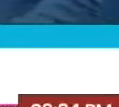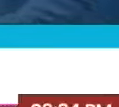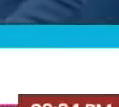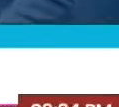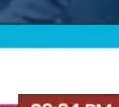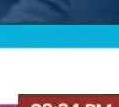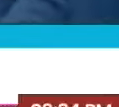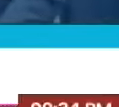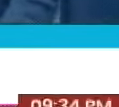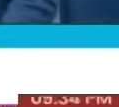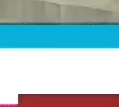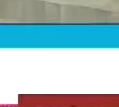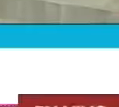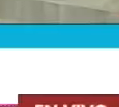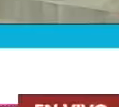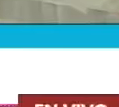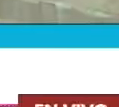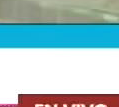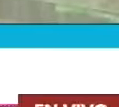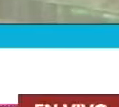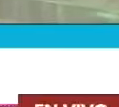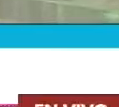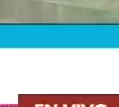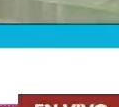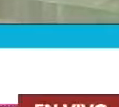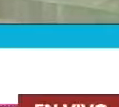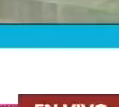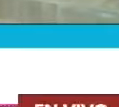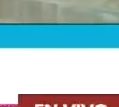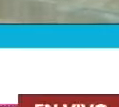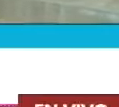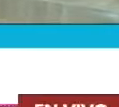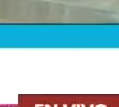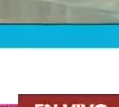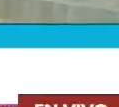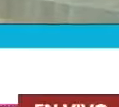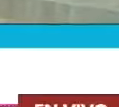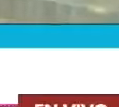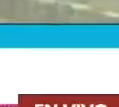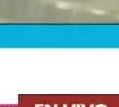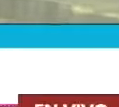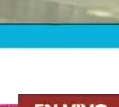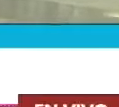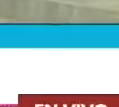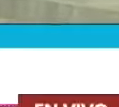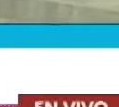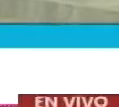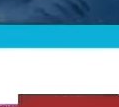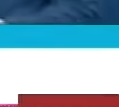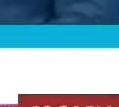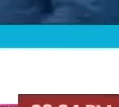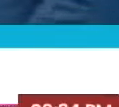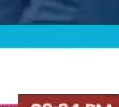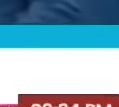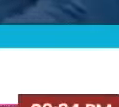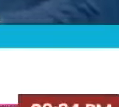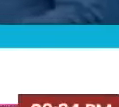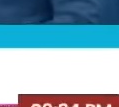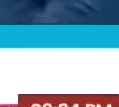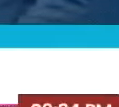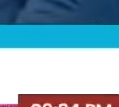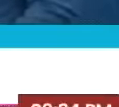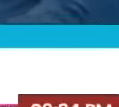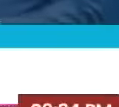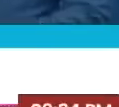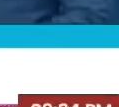siguiendo el legado de Chávez y Bolívar, nadie lo derriba, siempre con el puño arriba, necesario es vencer como José Félix Rivas, lleno de iniciativas, sus palabras son acciones,